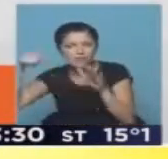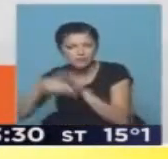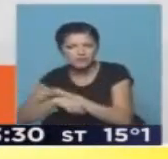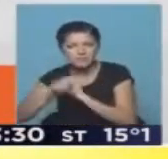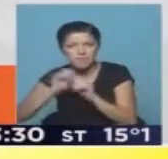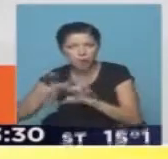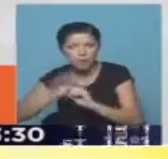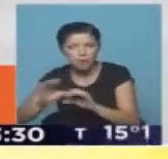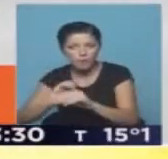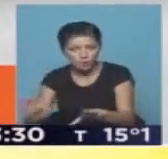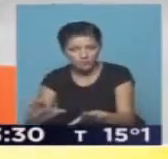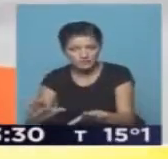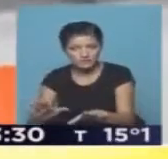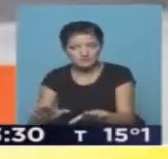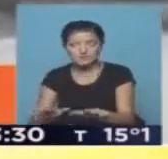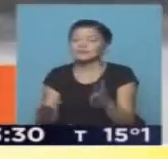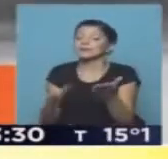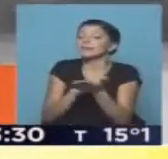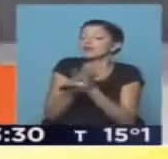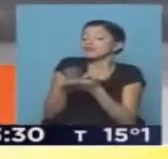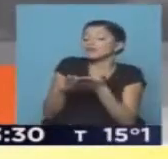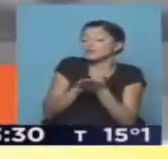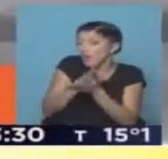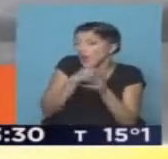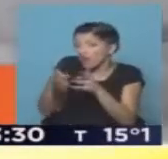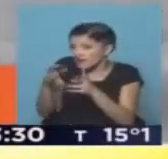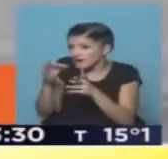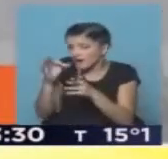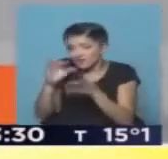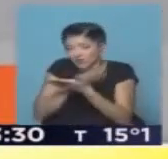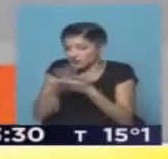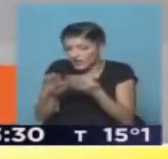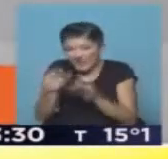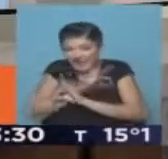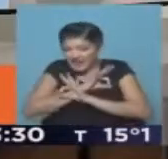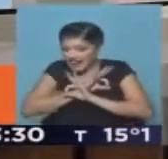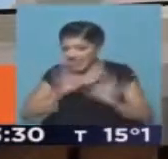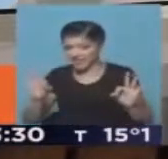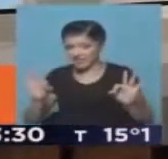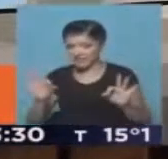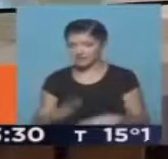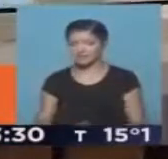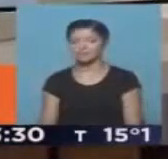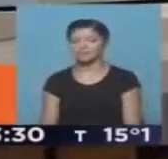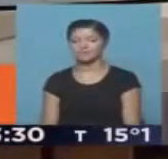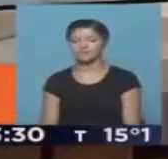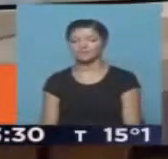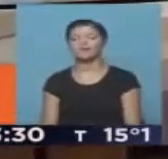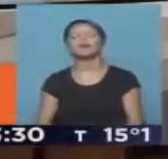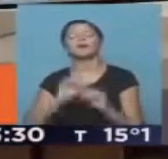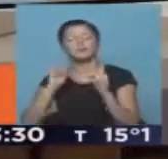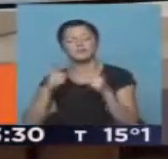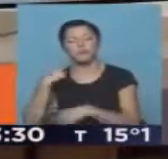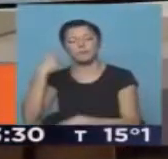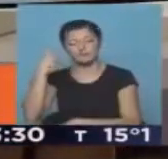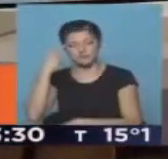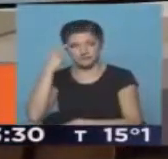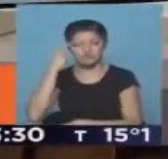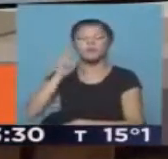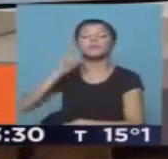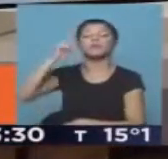soluciones bélicas no terminan de resolver nunca el problema lo que me parece que también tenemos que tener en cuenta es que en el año 67